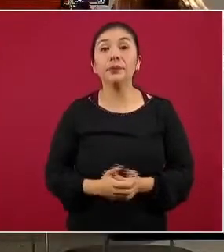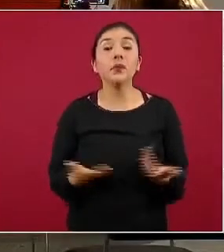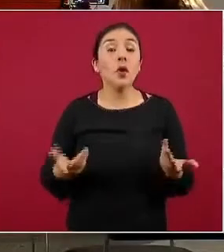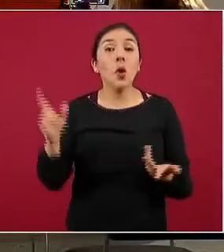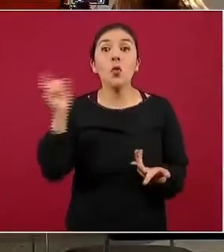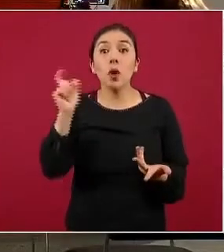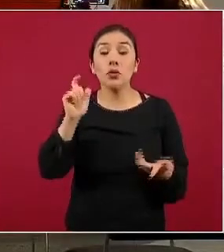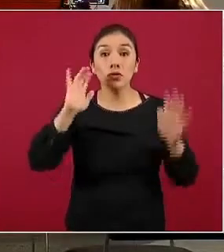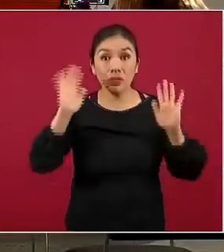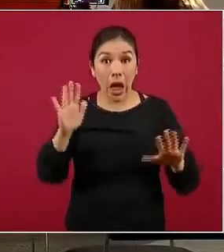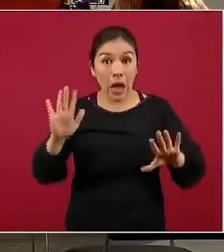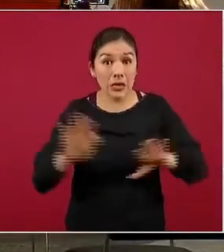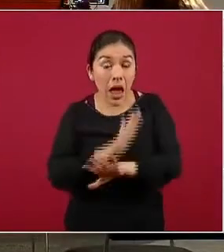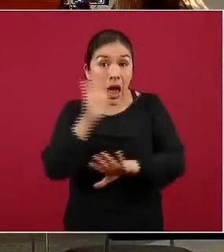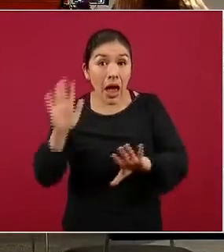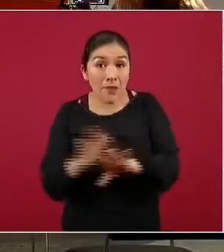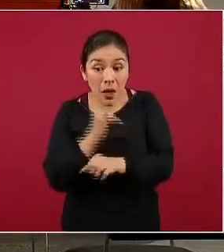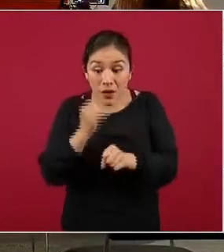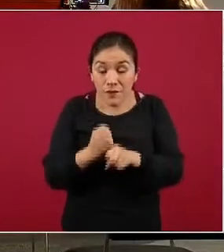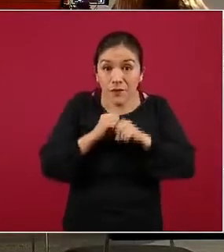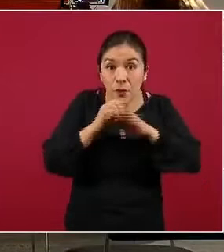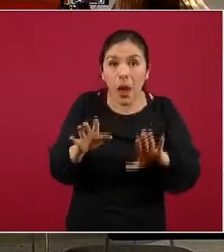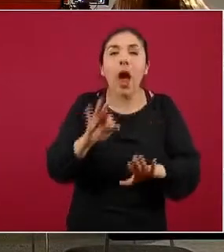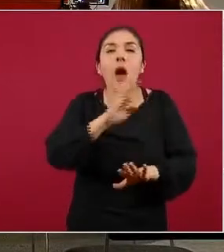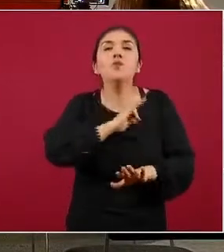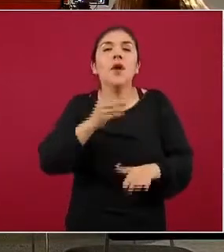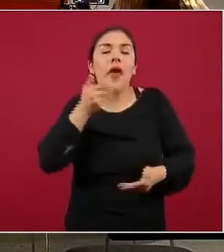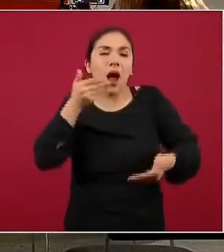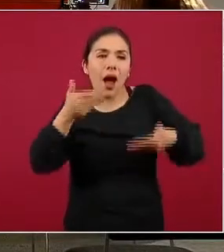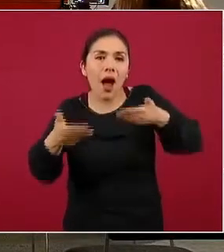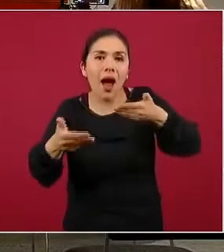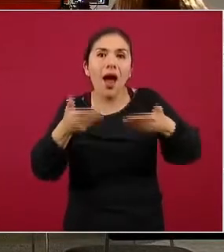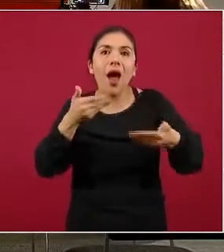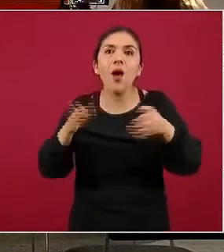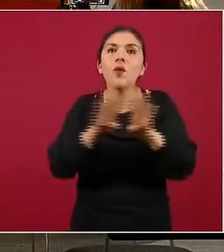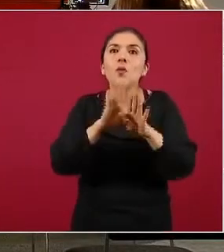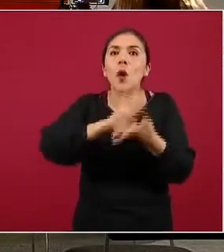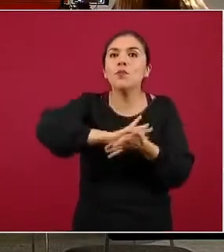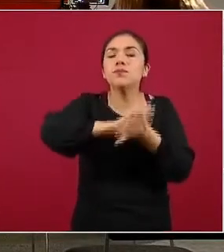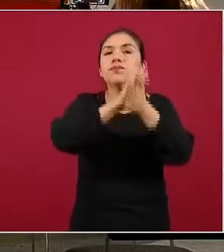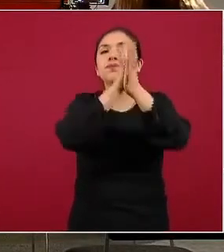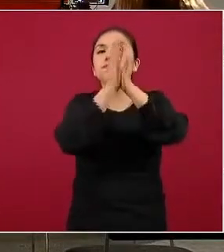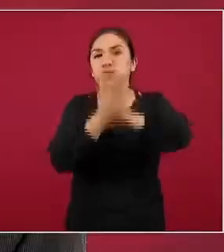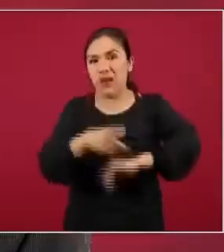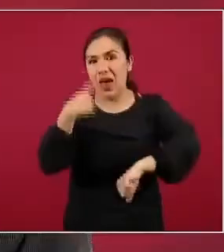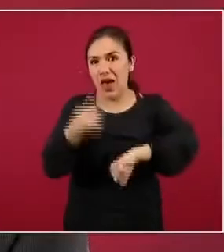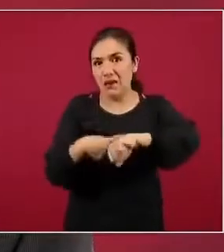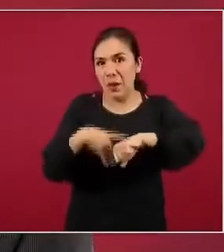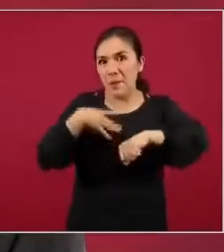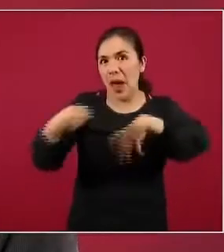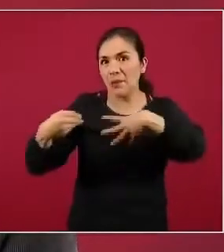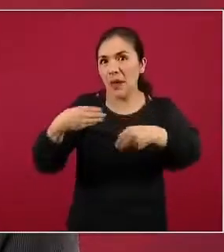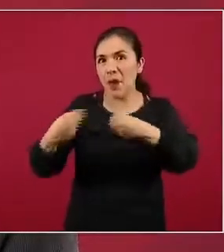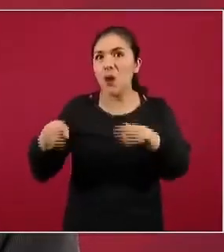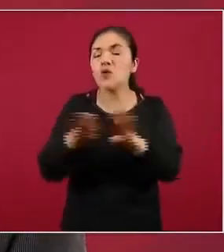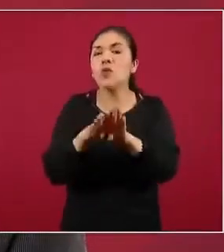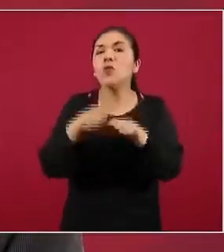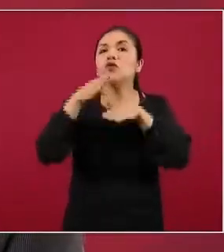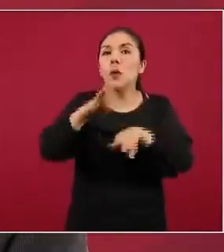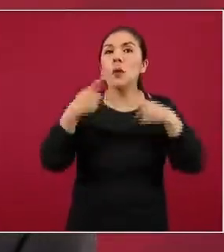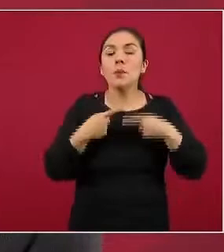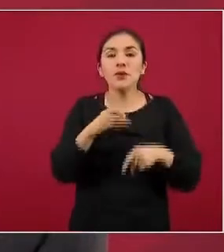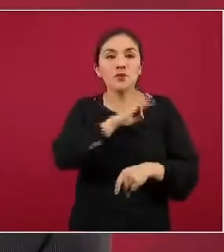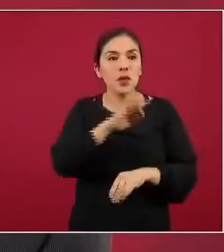Cuando se actualiza, uno puede comparar la progresión de la epidemia y su efecto sobre la inmunidad